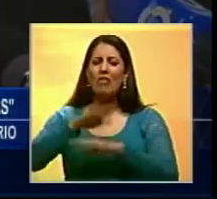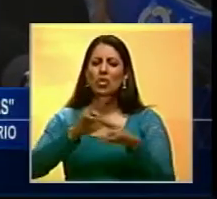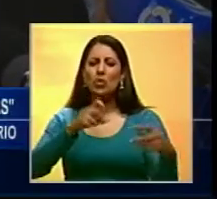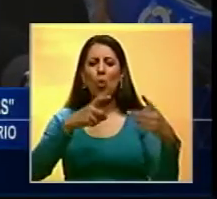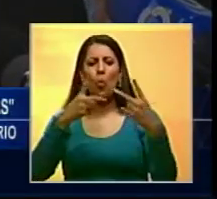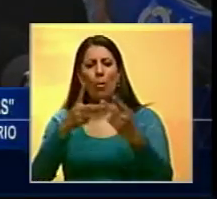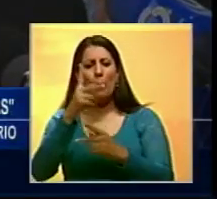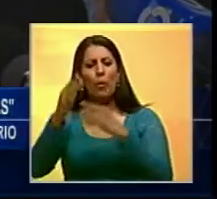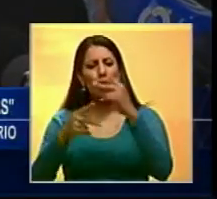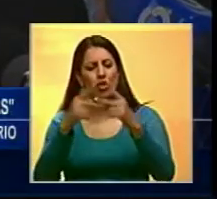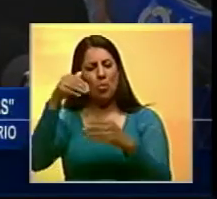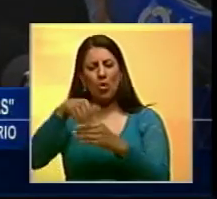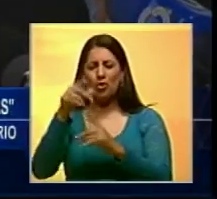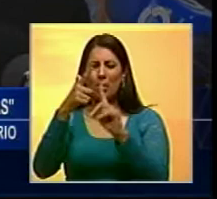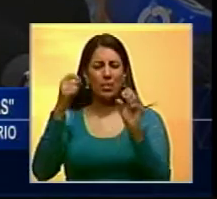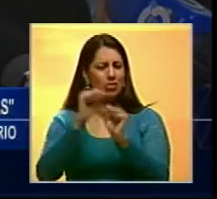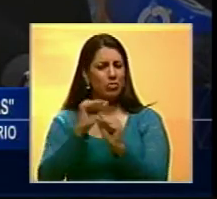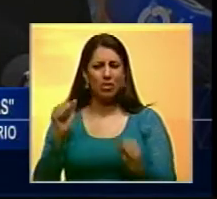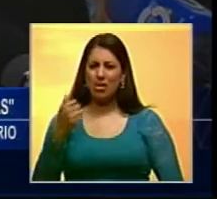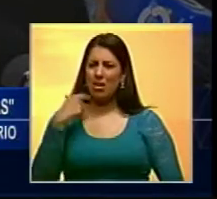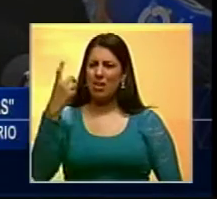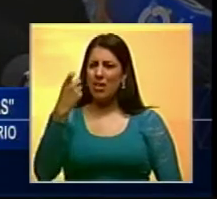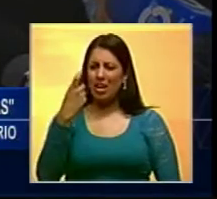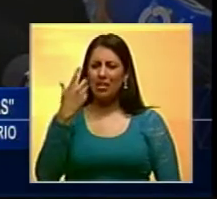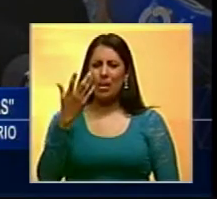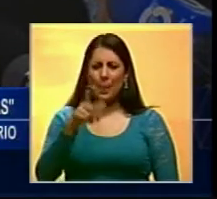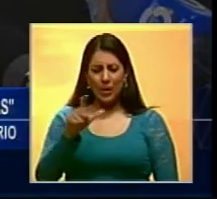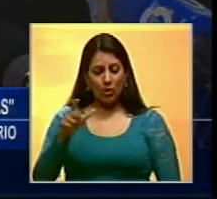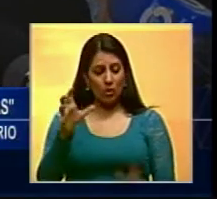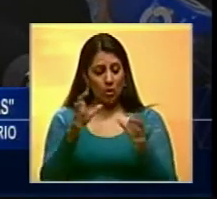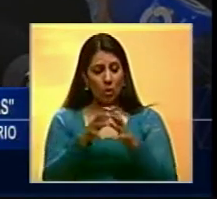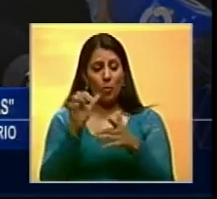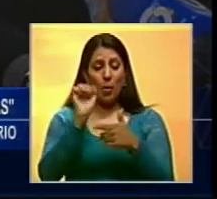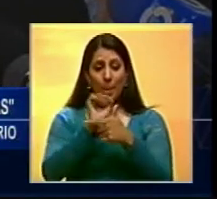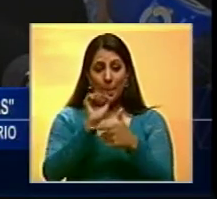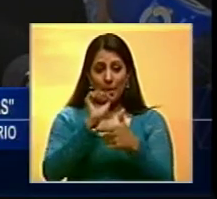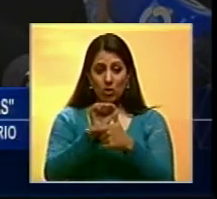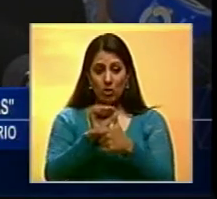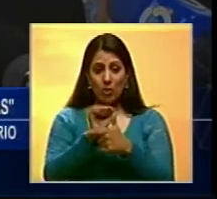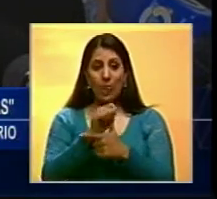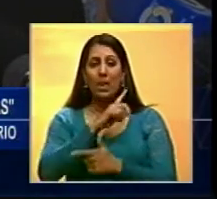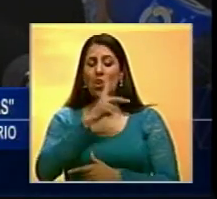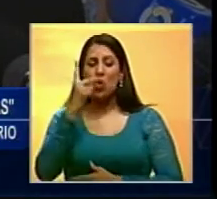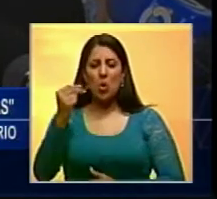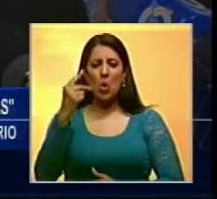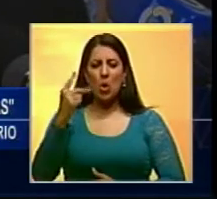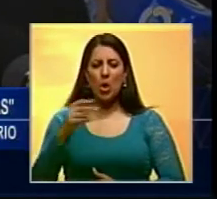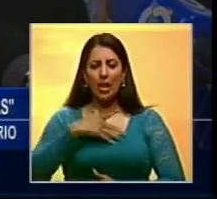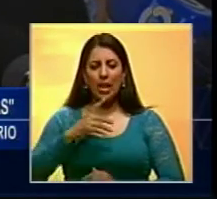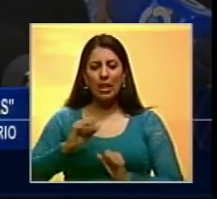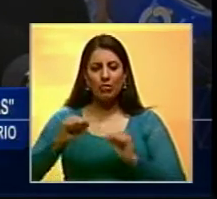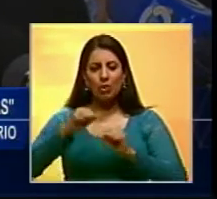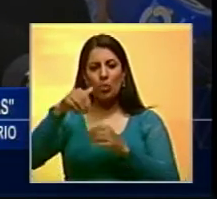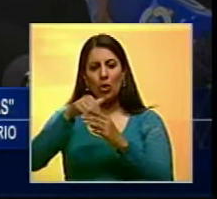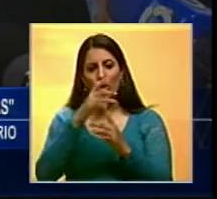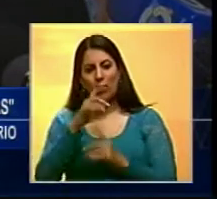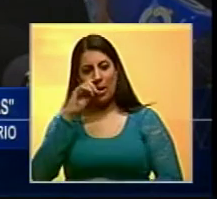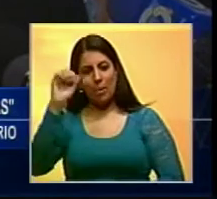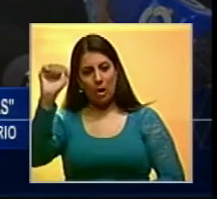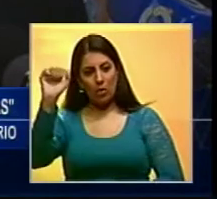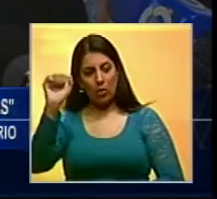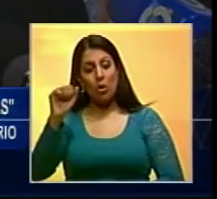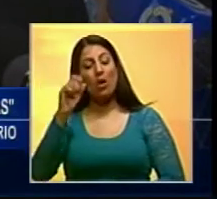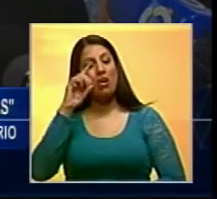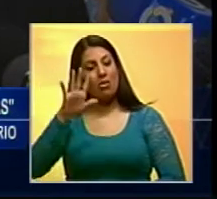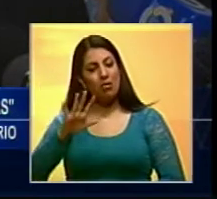nuevo proceso electoral en Amazonas, cuando, según él, el Partido Socialista Unido de Venezuela se niega a activar el referendo revocatorio. A